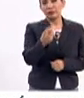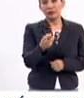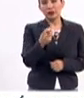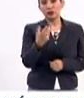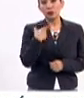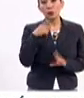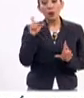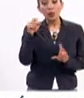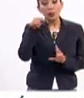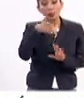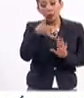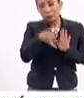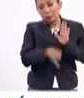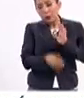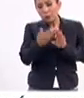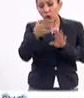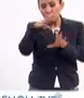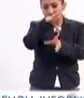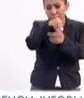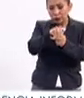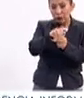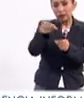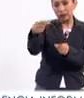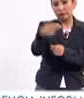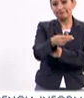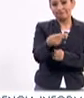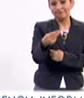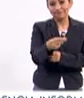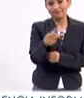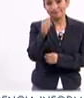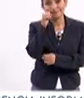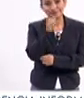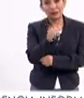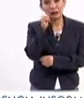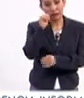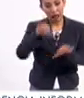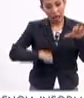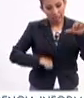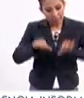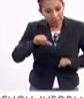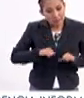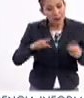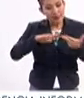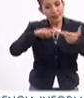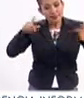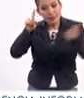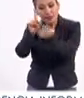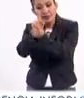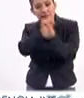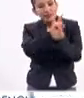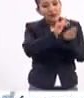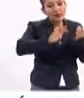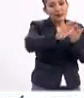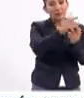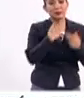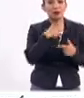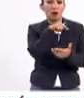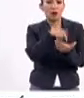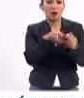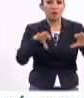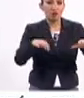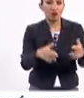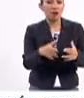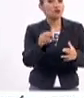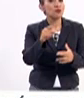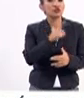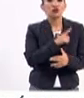precisamente al ser tan profundo, tan integral, necesita la actividad y la relación de los actores locales. Es